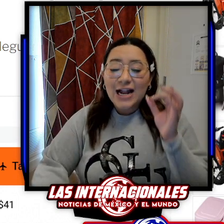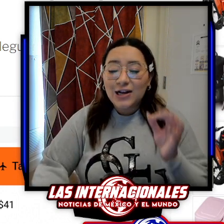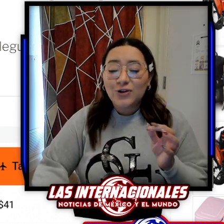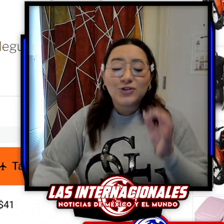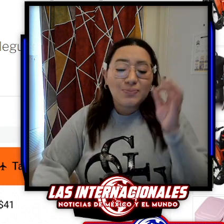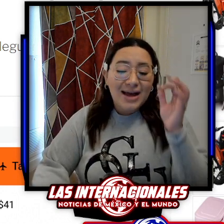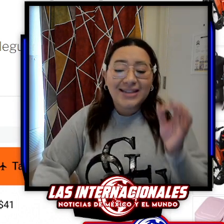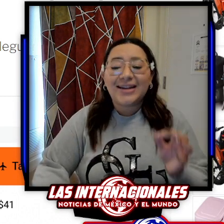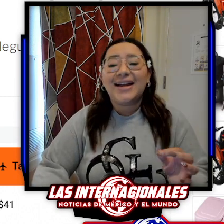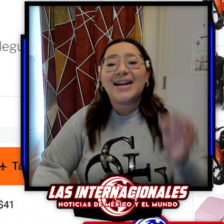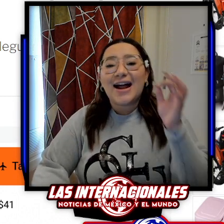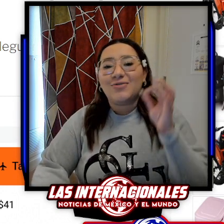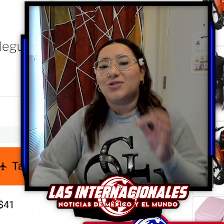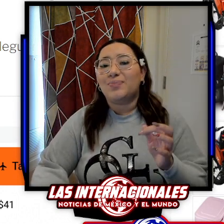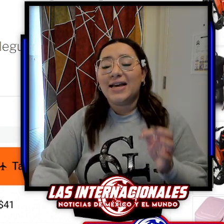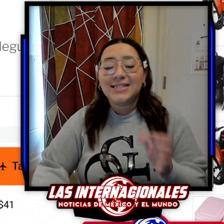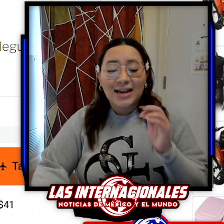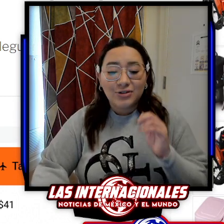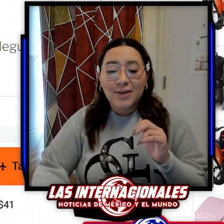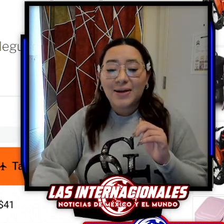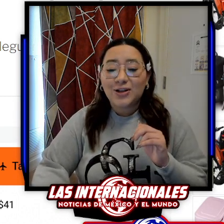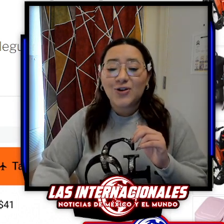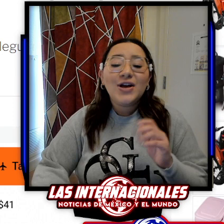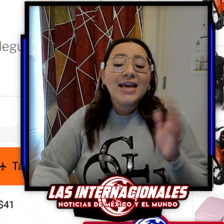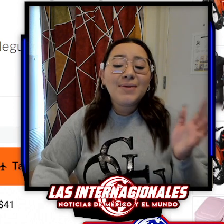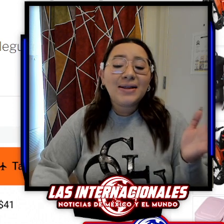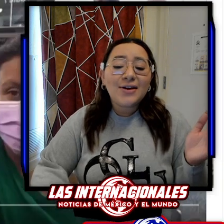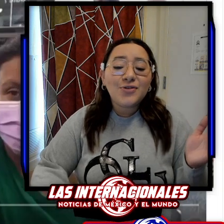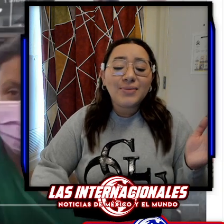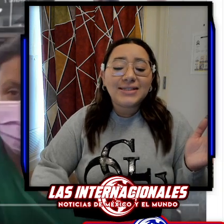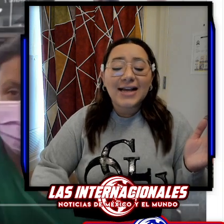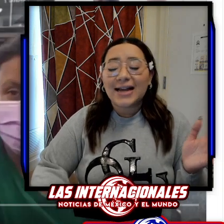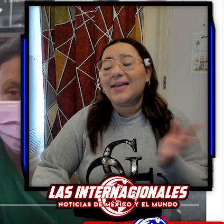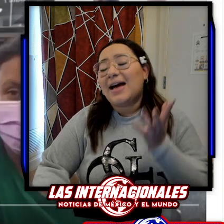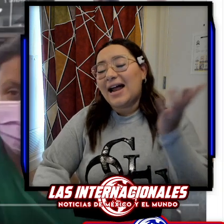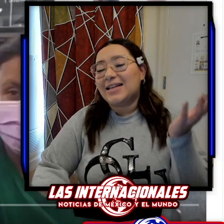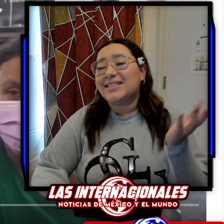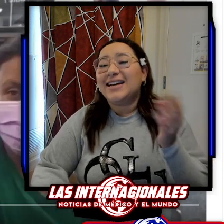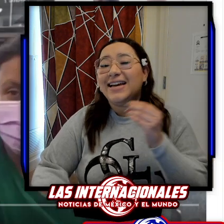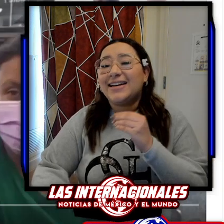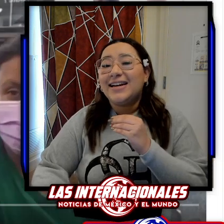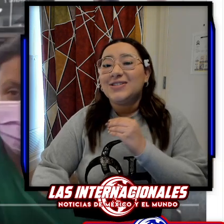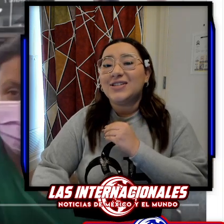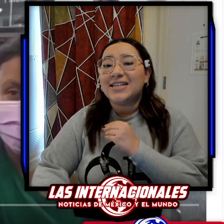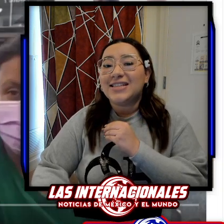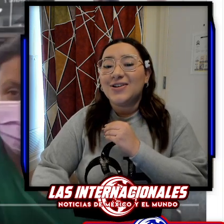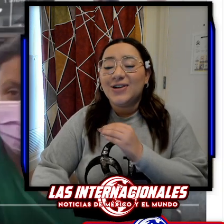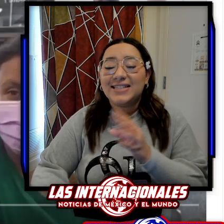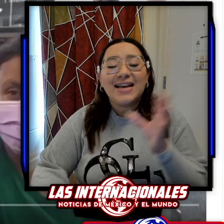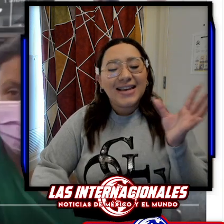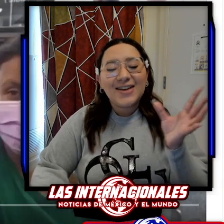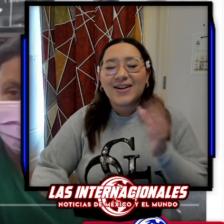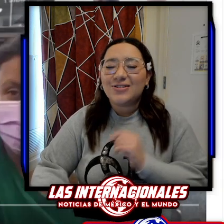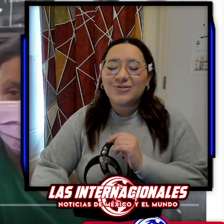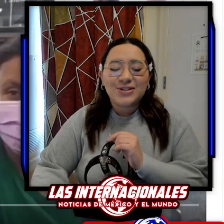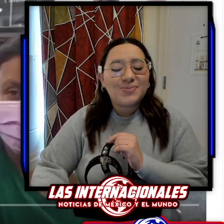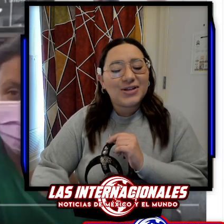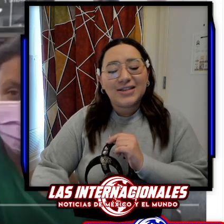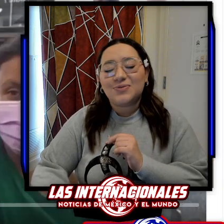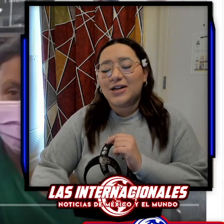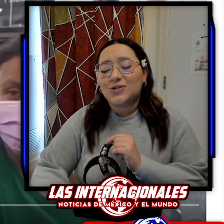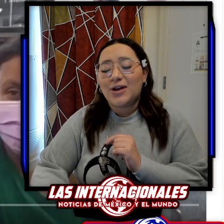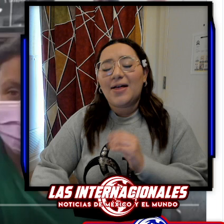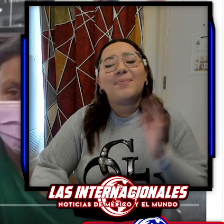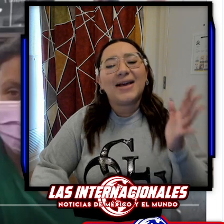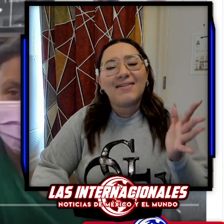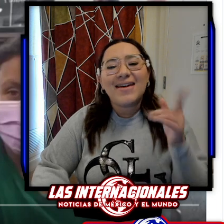ya los va a traer a nuestro país, ya los repatrió y mandaron un mensaje a las relaciones exteriores. Quiero que lo escuchen porque